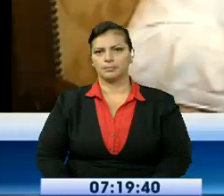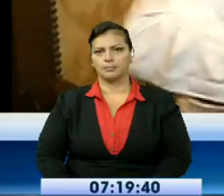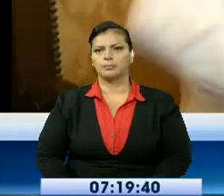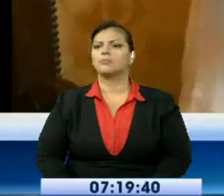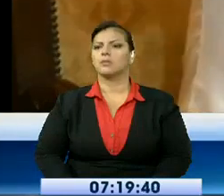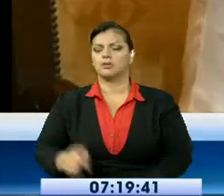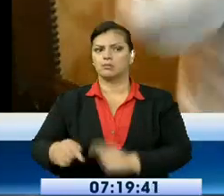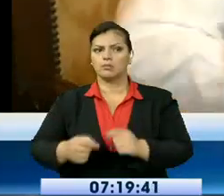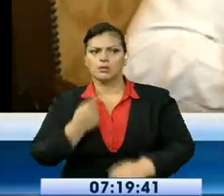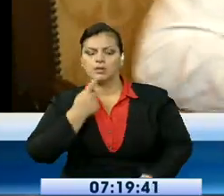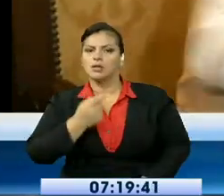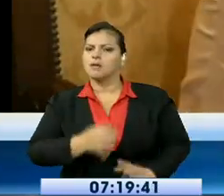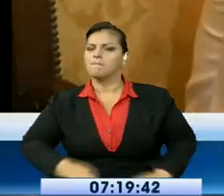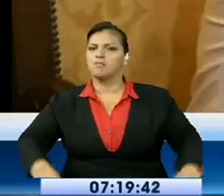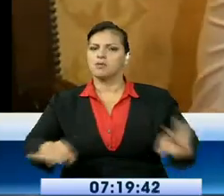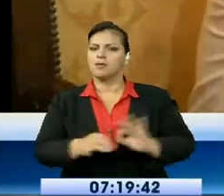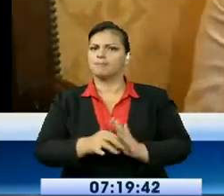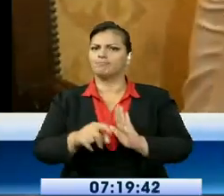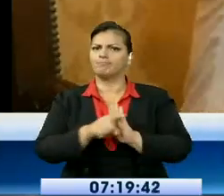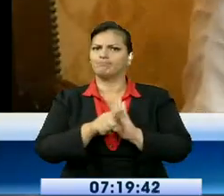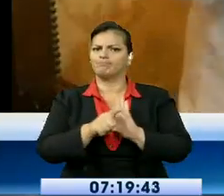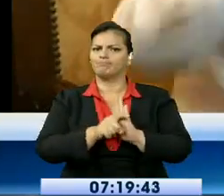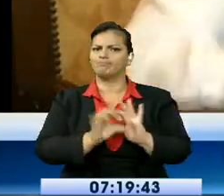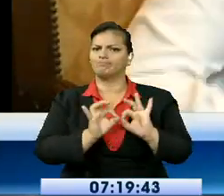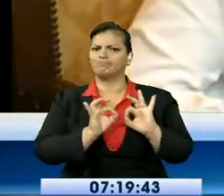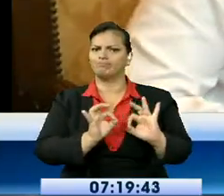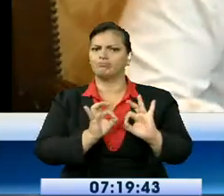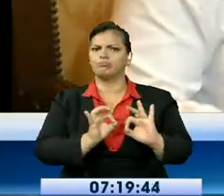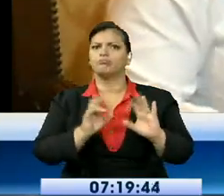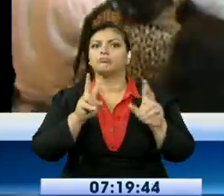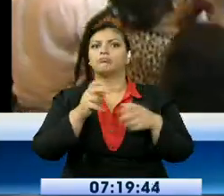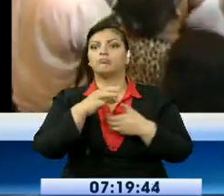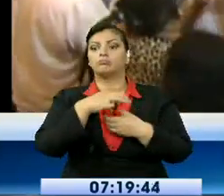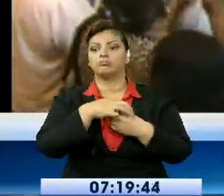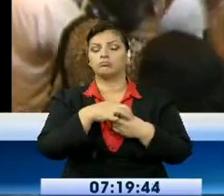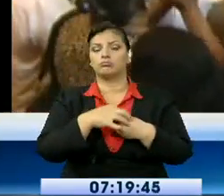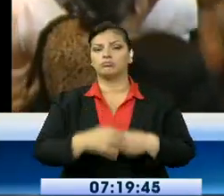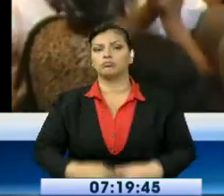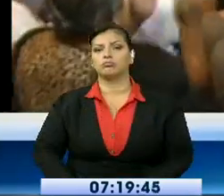legitimidad sobre la elección. Informó Julio César Saona.